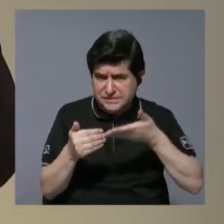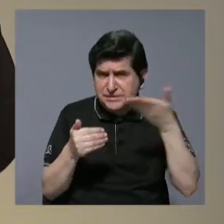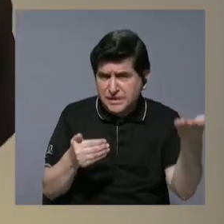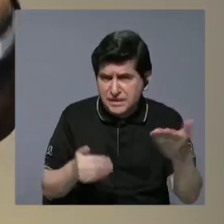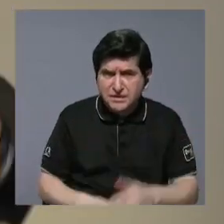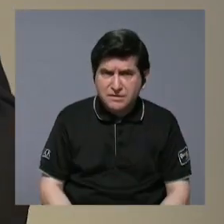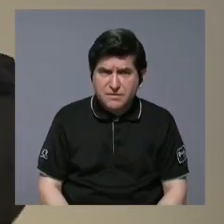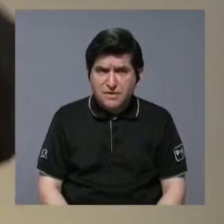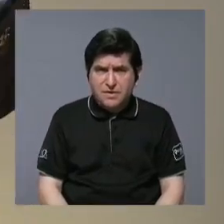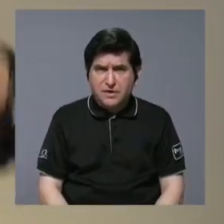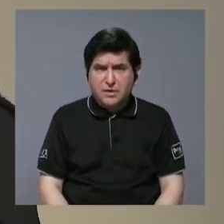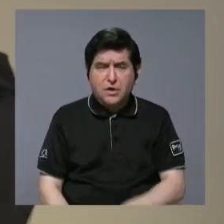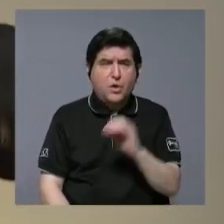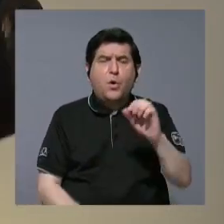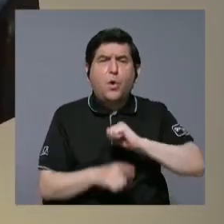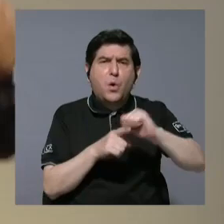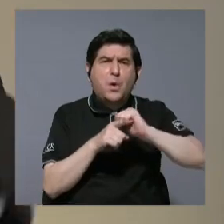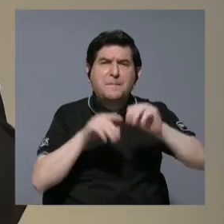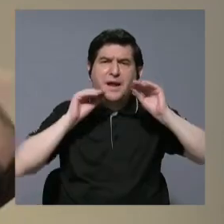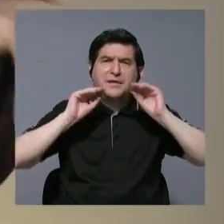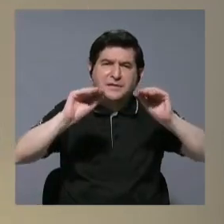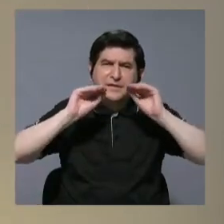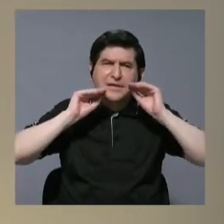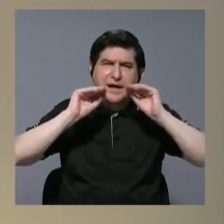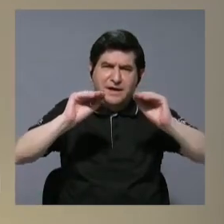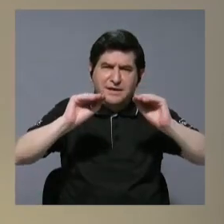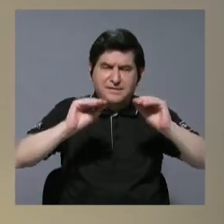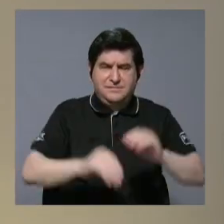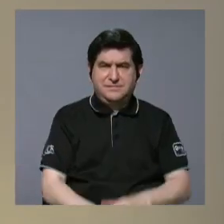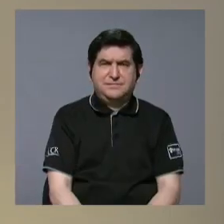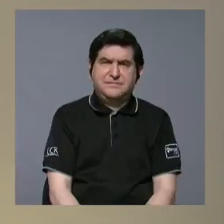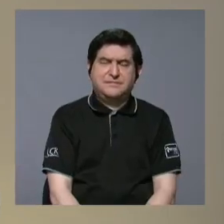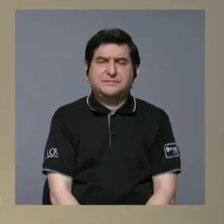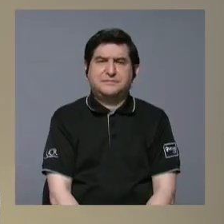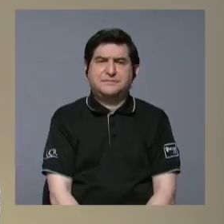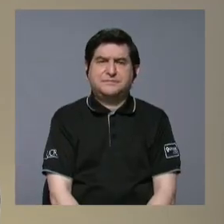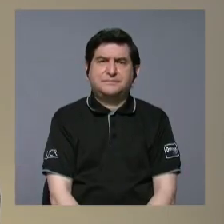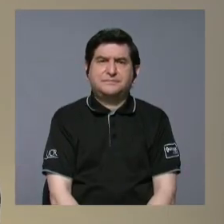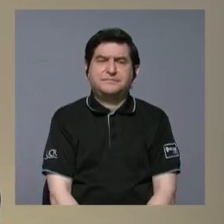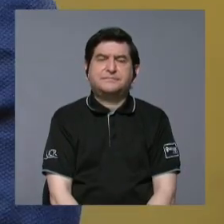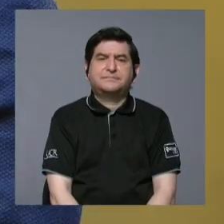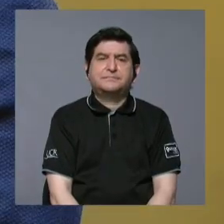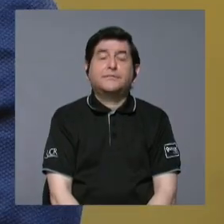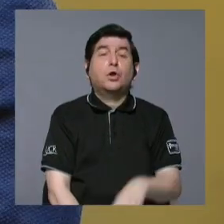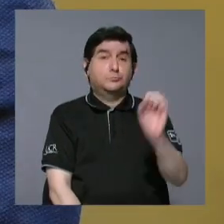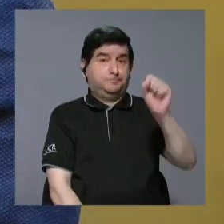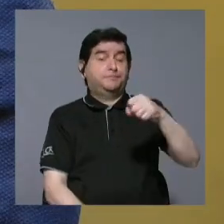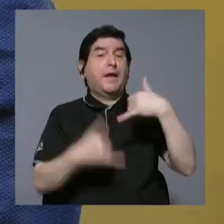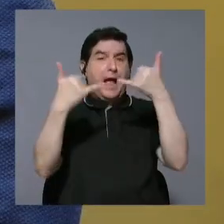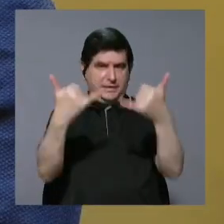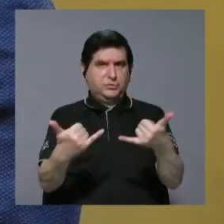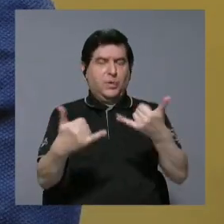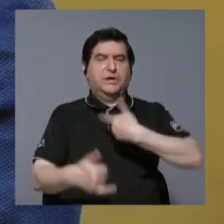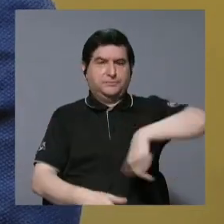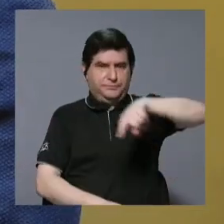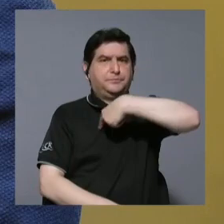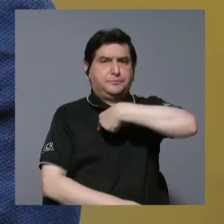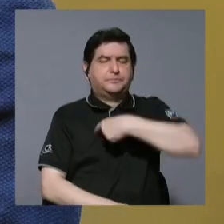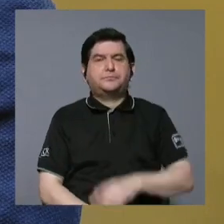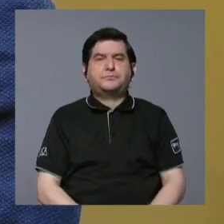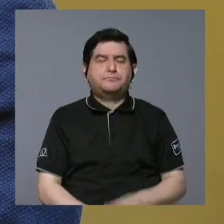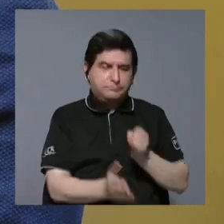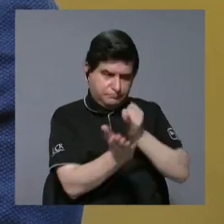o es más la práctica docente y de ese tipo? Sí, señor. Actualmente estamos en